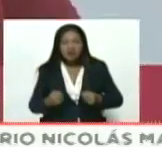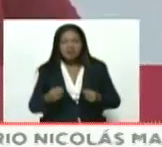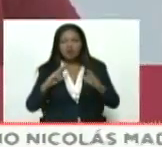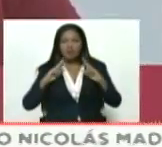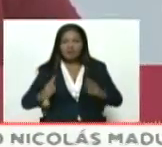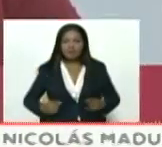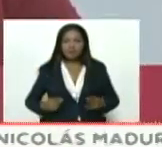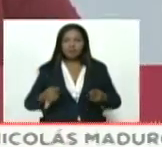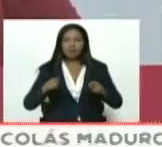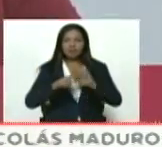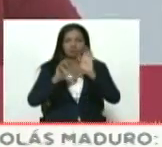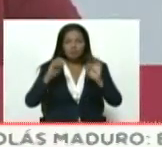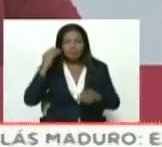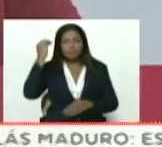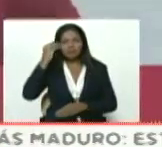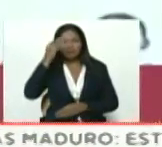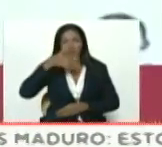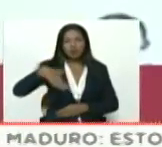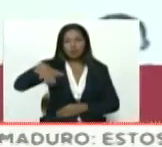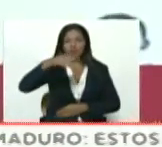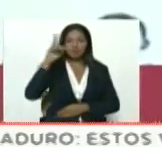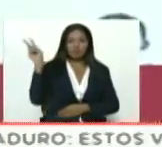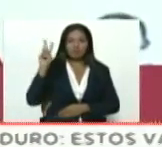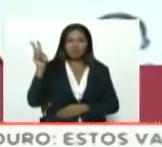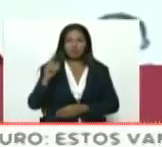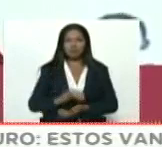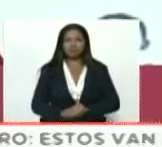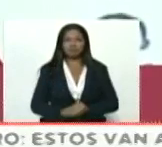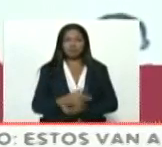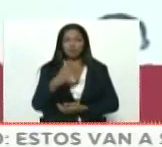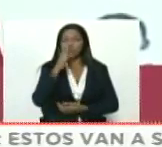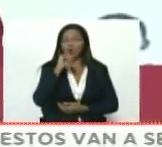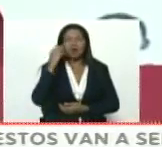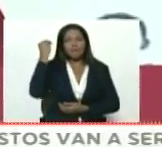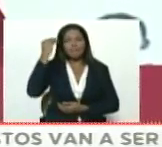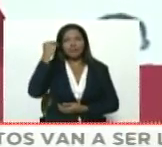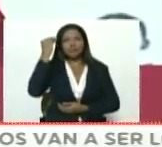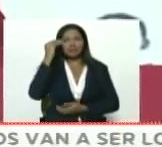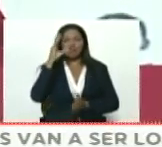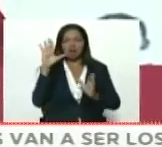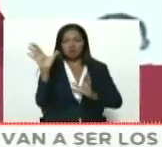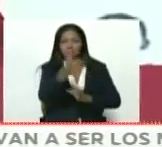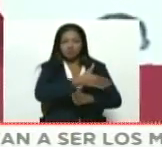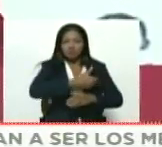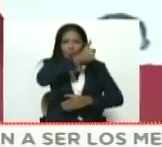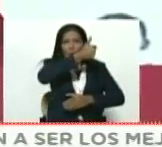humanista, pensemos en el pueblo de Venezuela. No pensemos en élites, en grupos